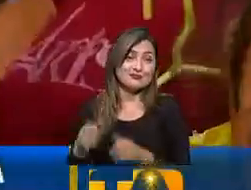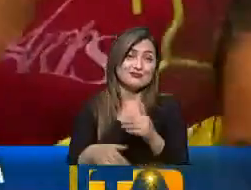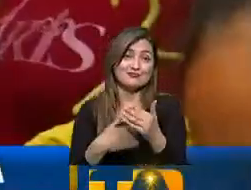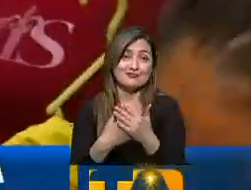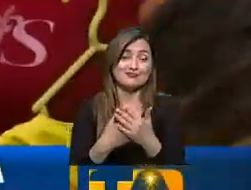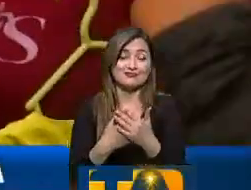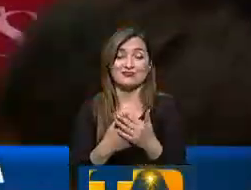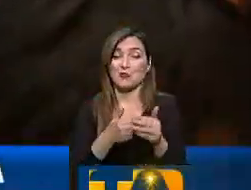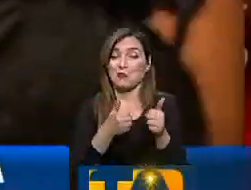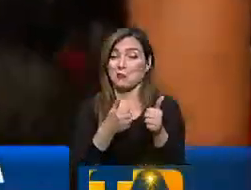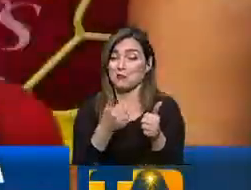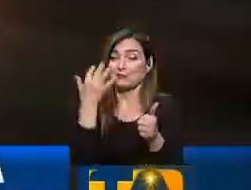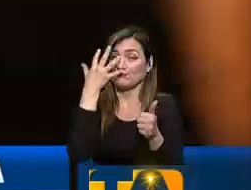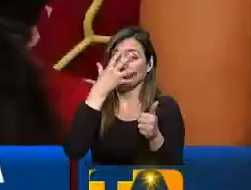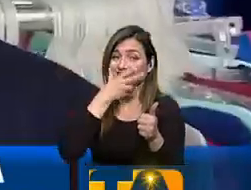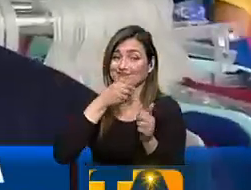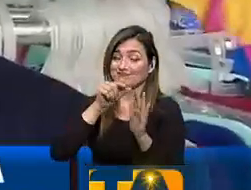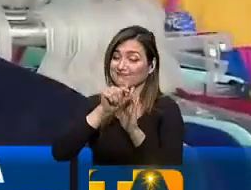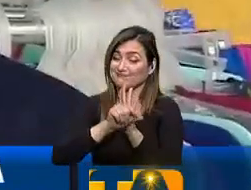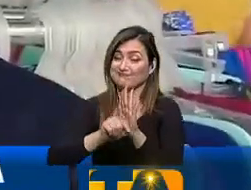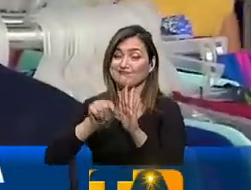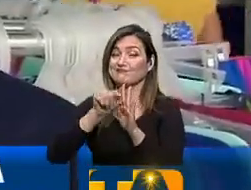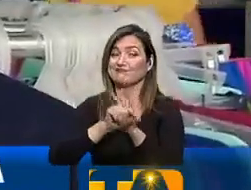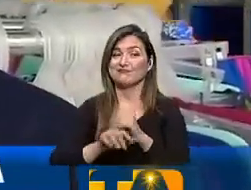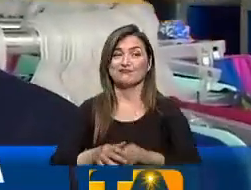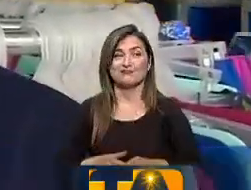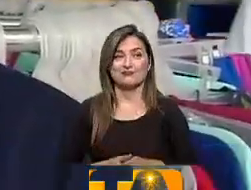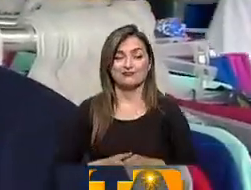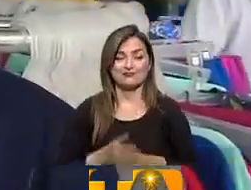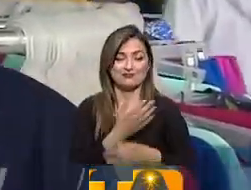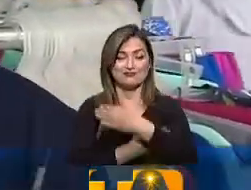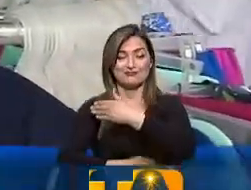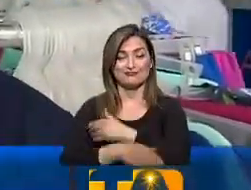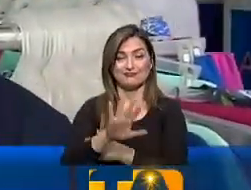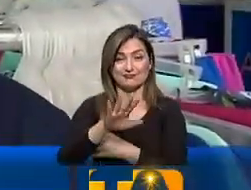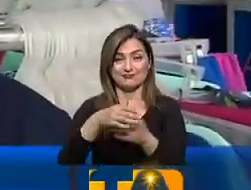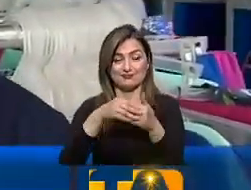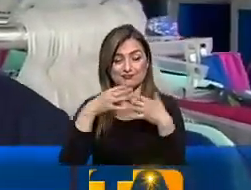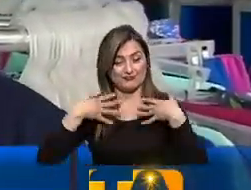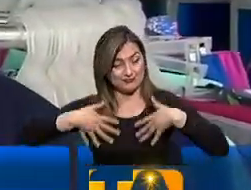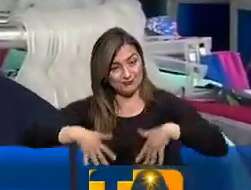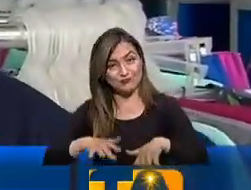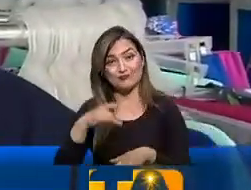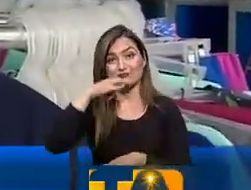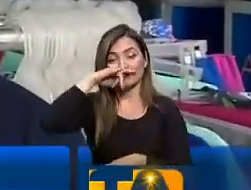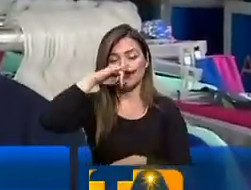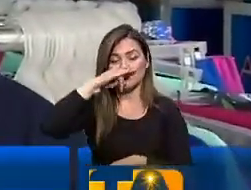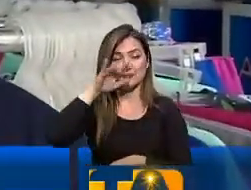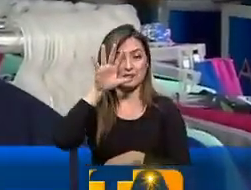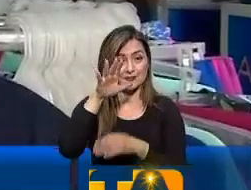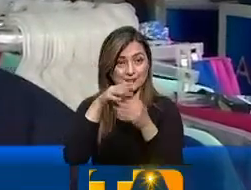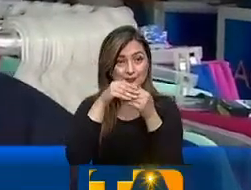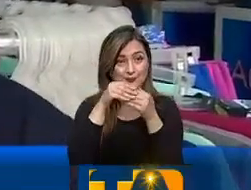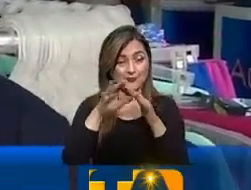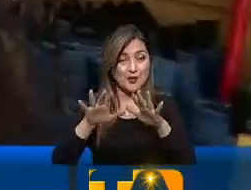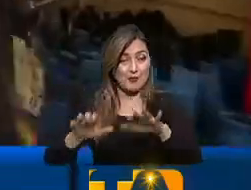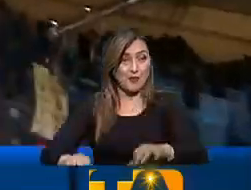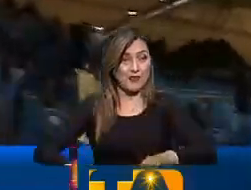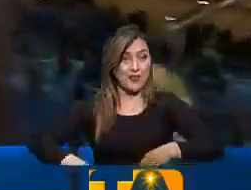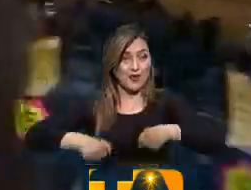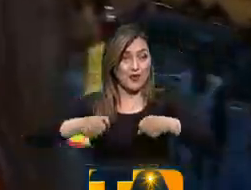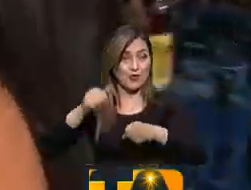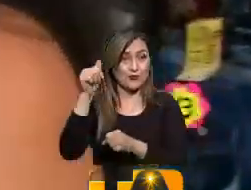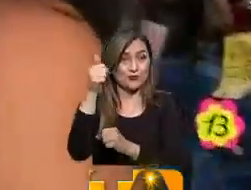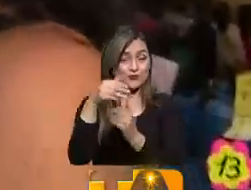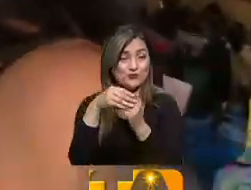bueno, bonito y barato. Promociones tenemos de camisetas, $5, ropa de niños también de $5, pantalones de $10. Tenemos